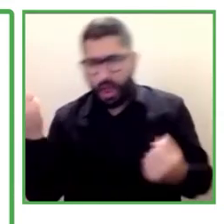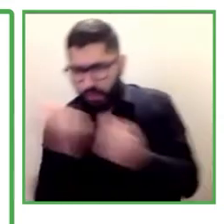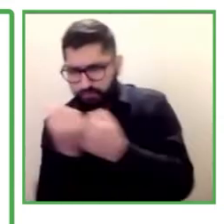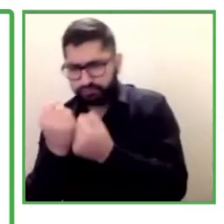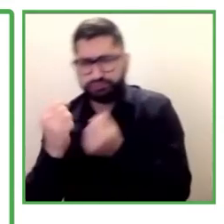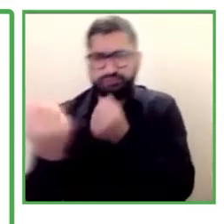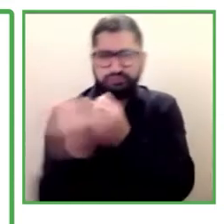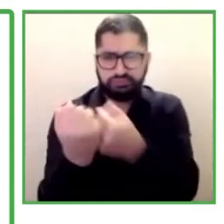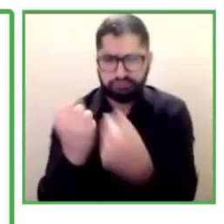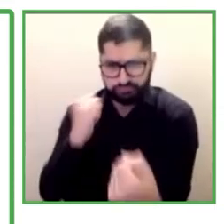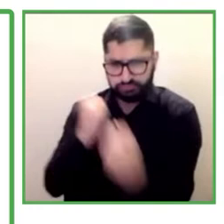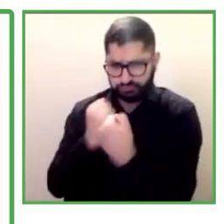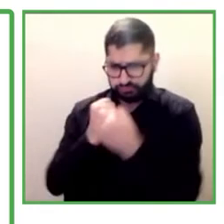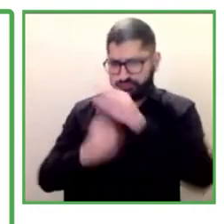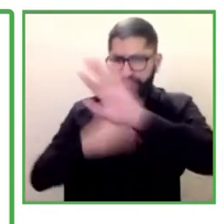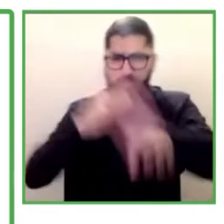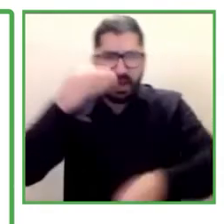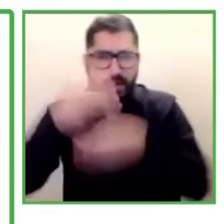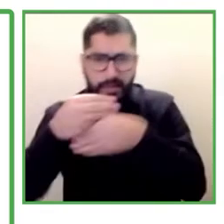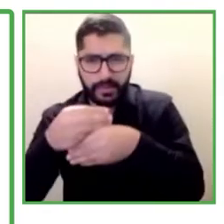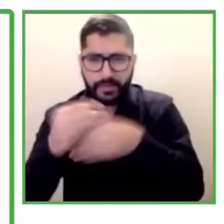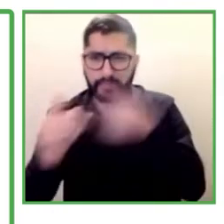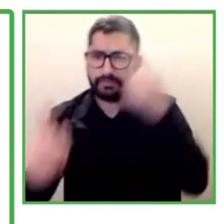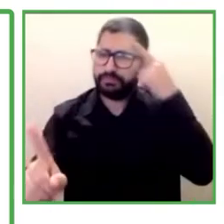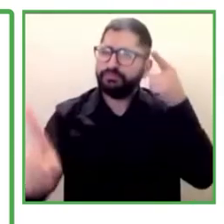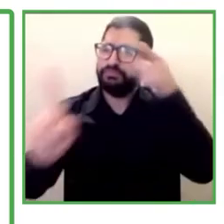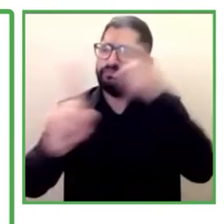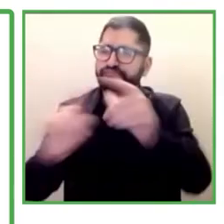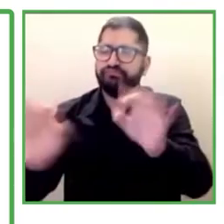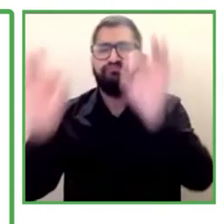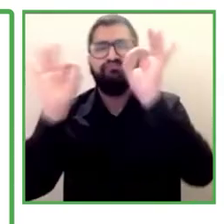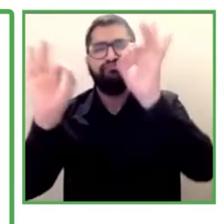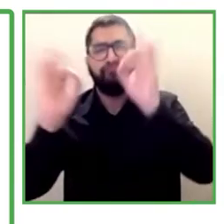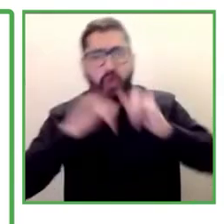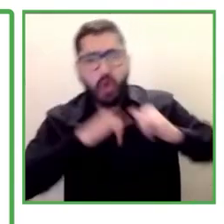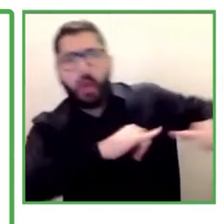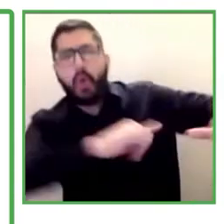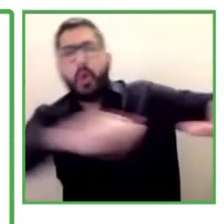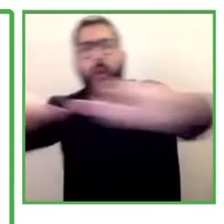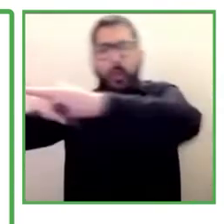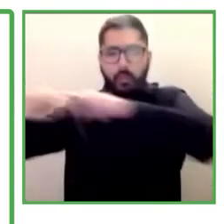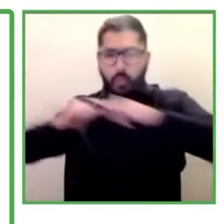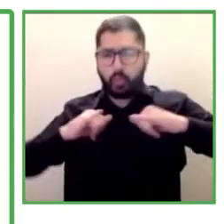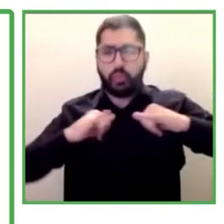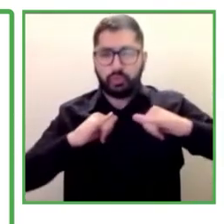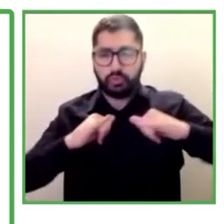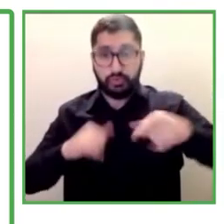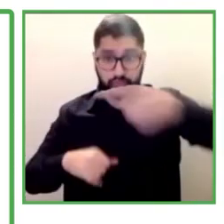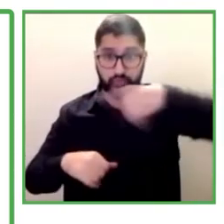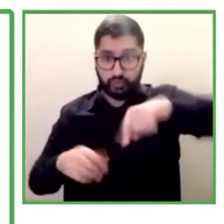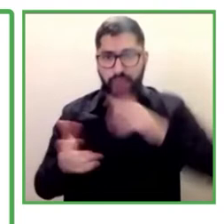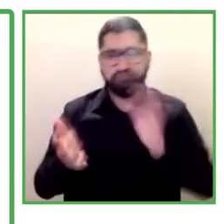que hemos ido elaborando en conjunto, hemos ido conversando, y yo creo que hoy día hay un compromiso